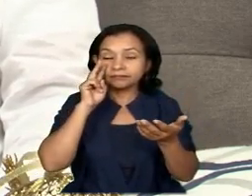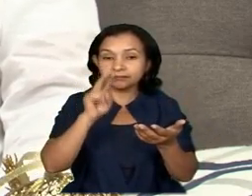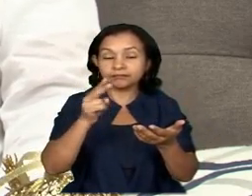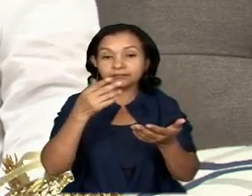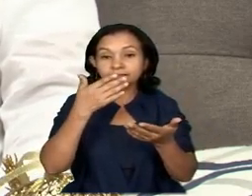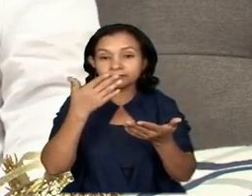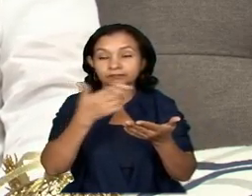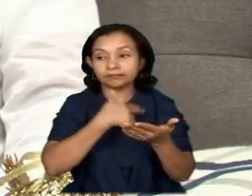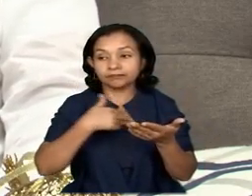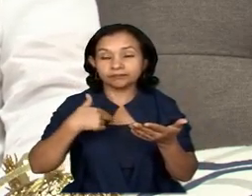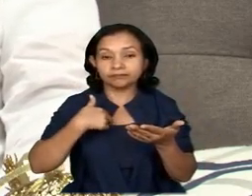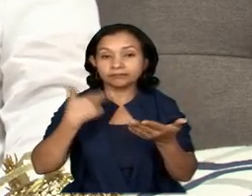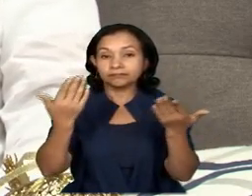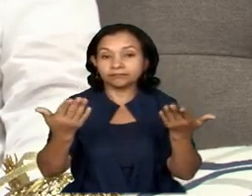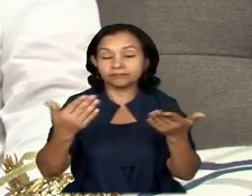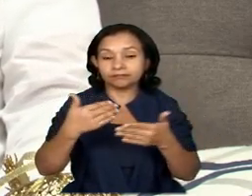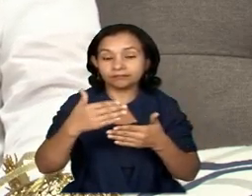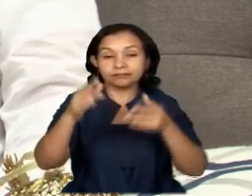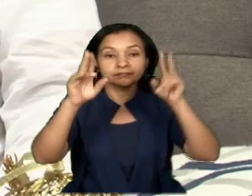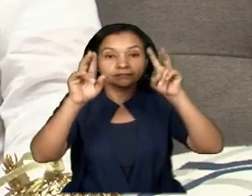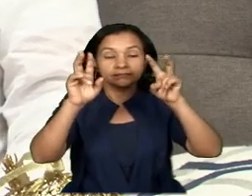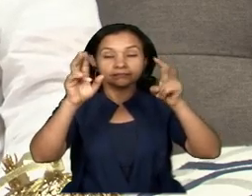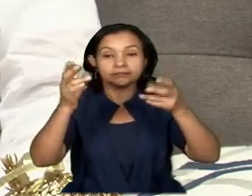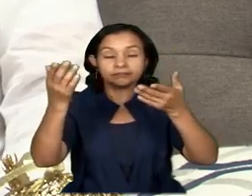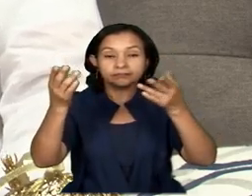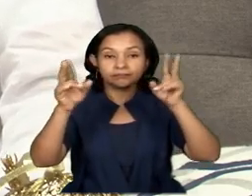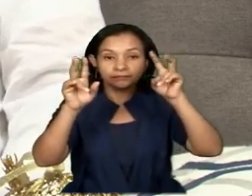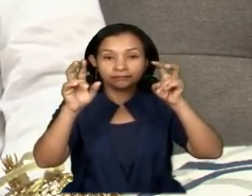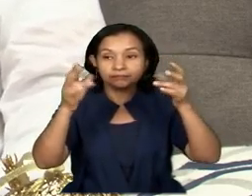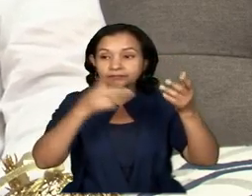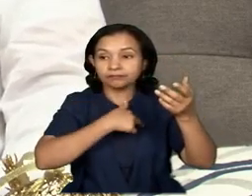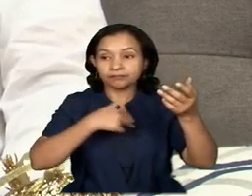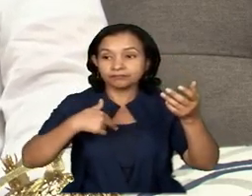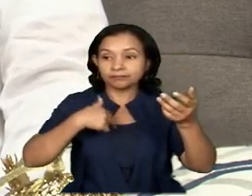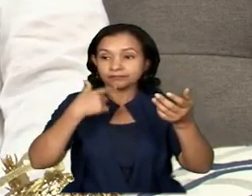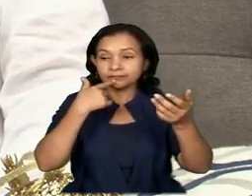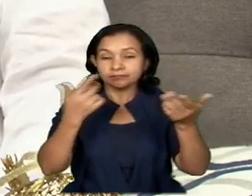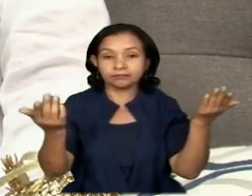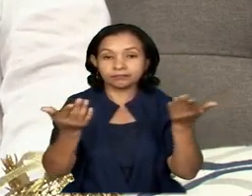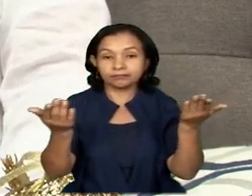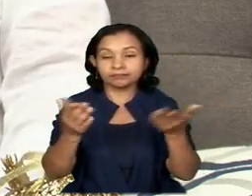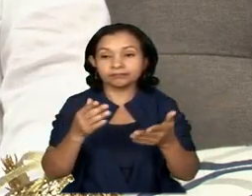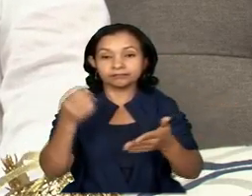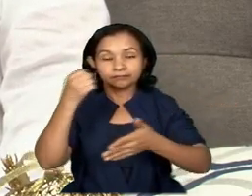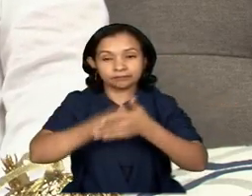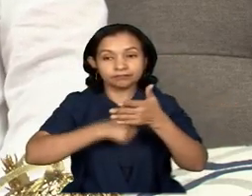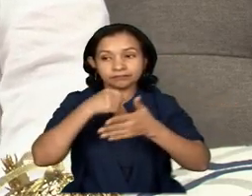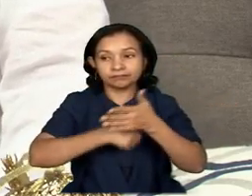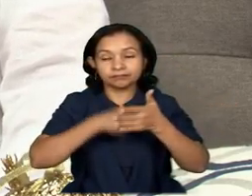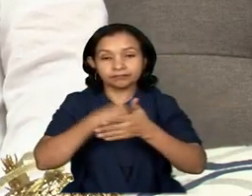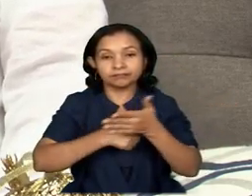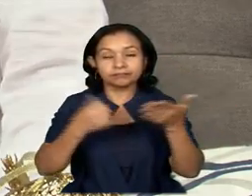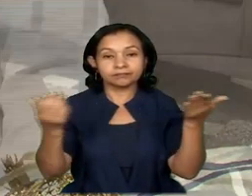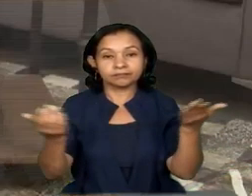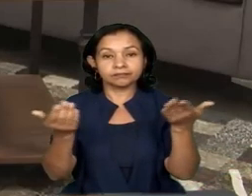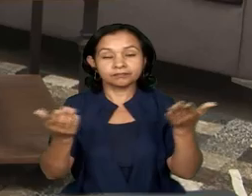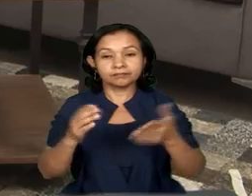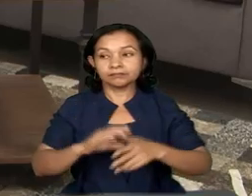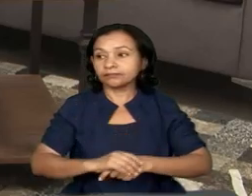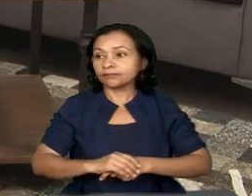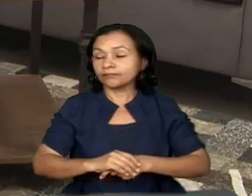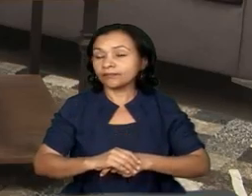y de generación de contenido, de interpretación de contenido. Analfabetismo funcional, que se le llama, la lucha contra la exactamente. Entonces,